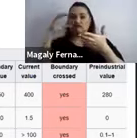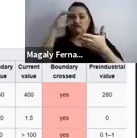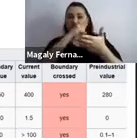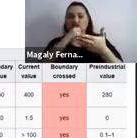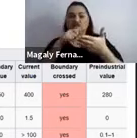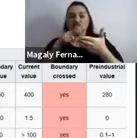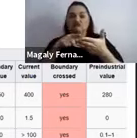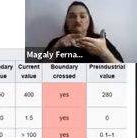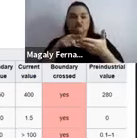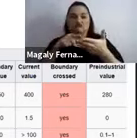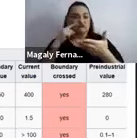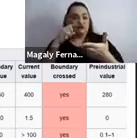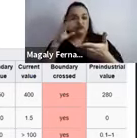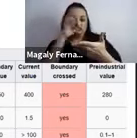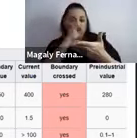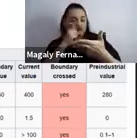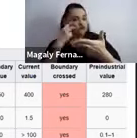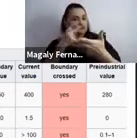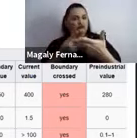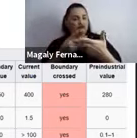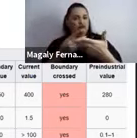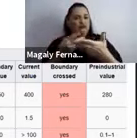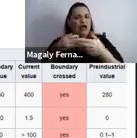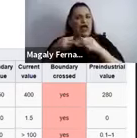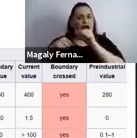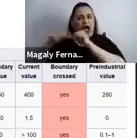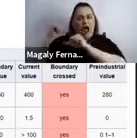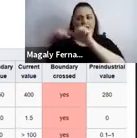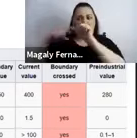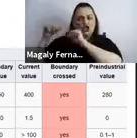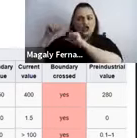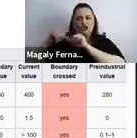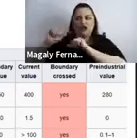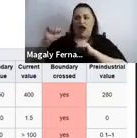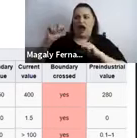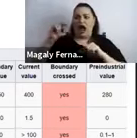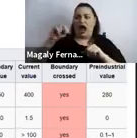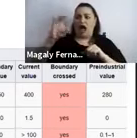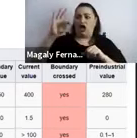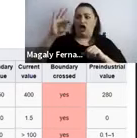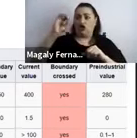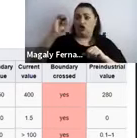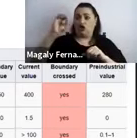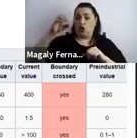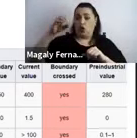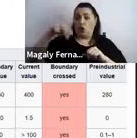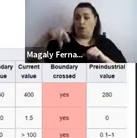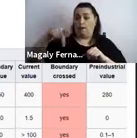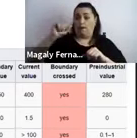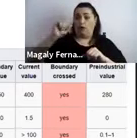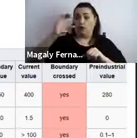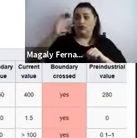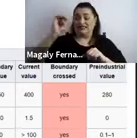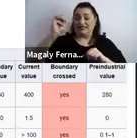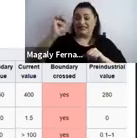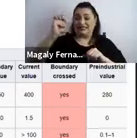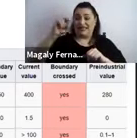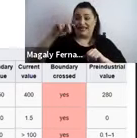eso, revelar nuestro antropocentrismo. Nosotros somos una especie, pues lo más posible es que